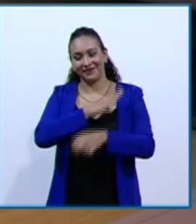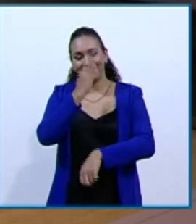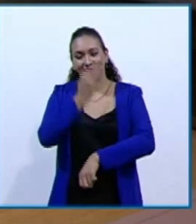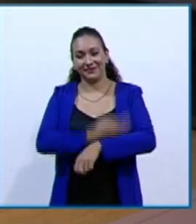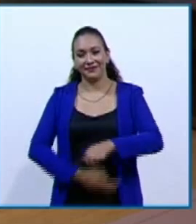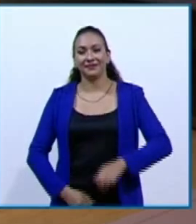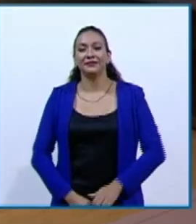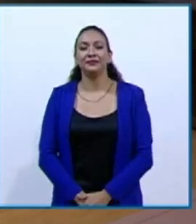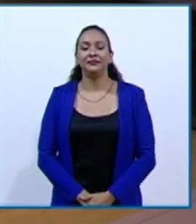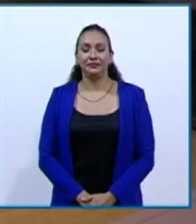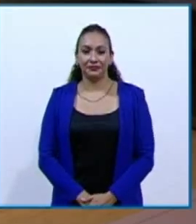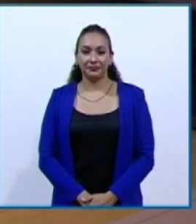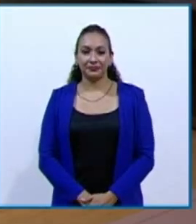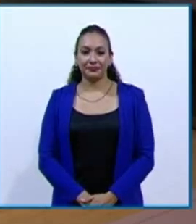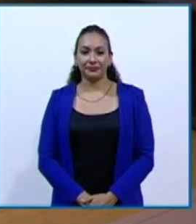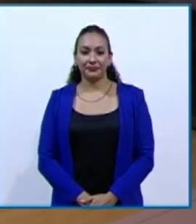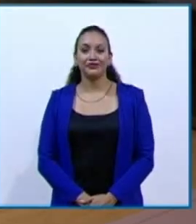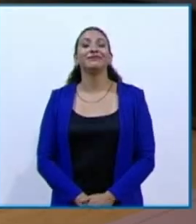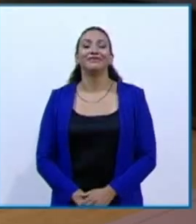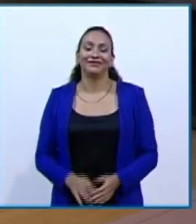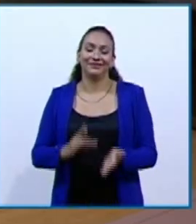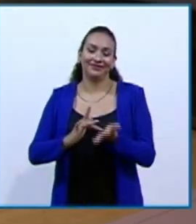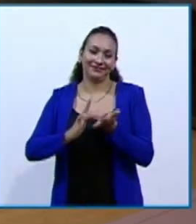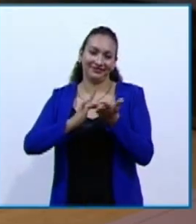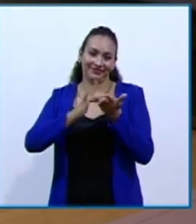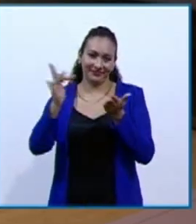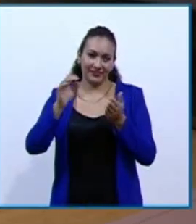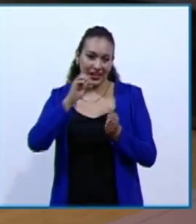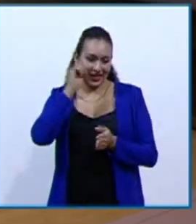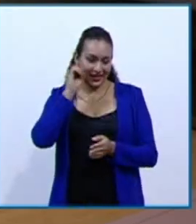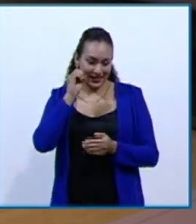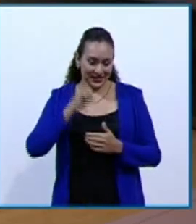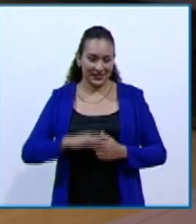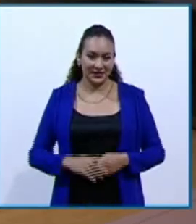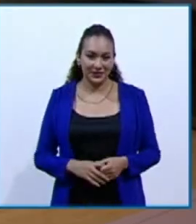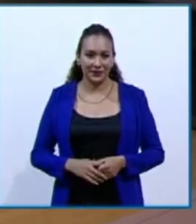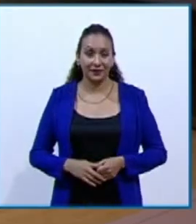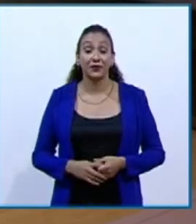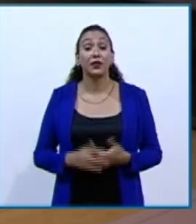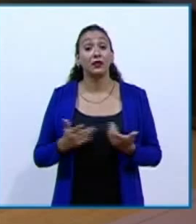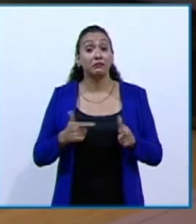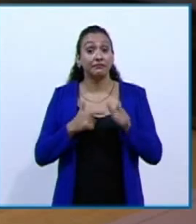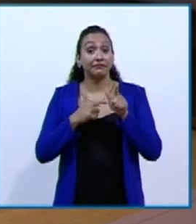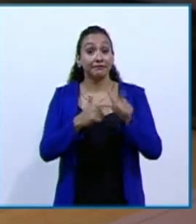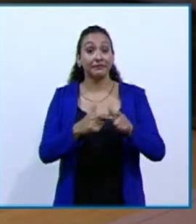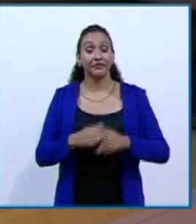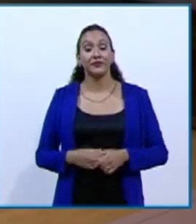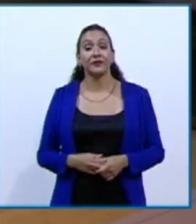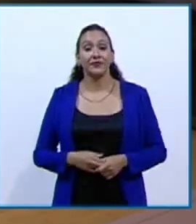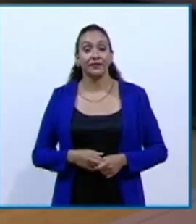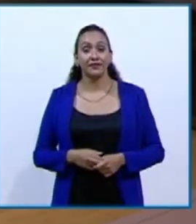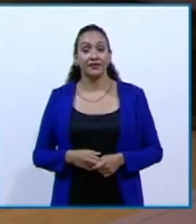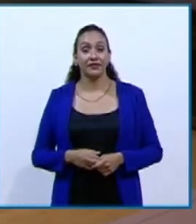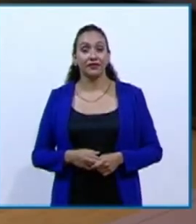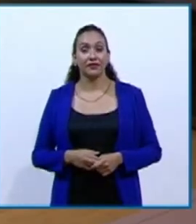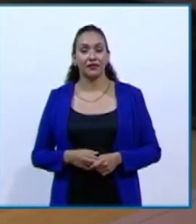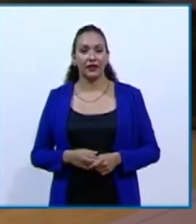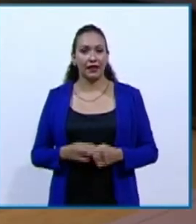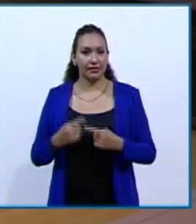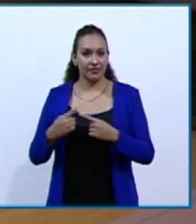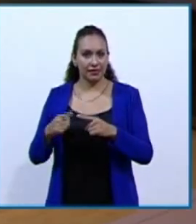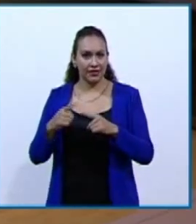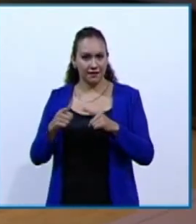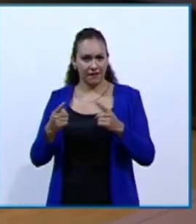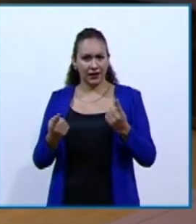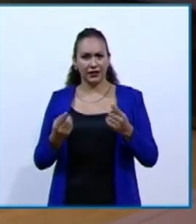para todos. Muchas gracias, Oscar, por tu información. Seguimos con más noticias. Diversas disposiciones de la